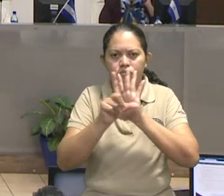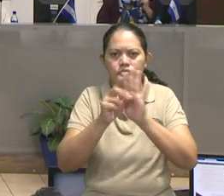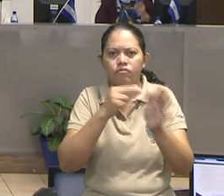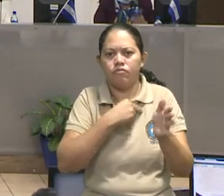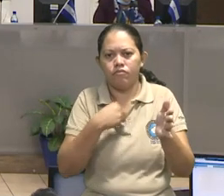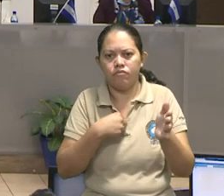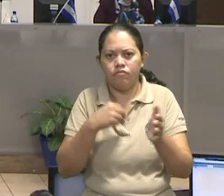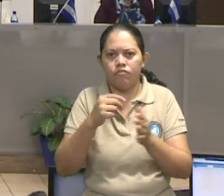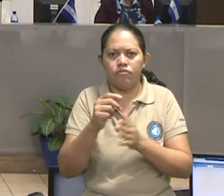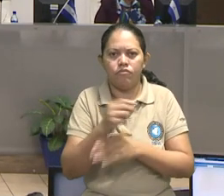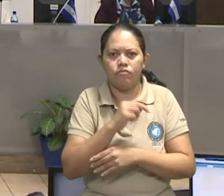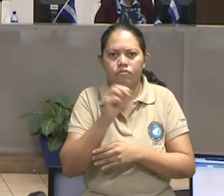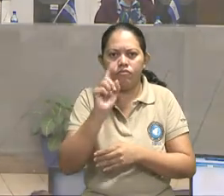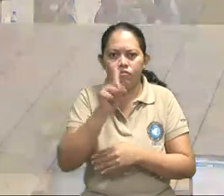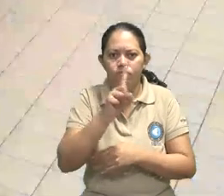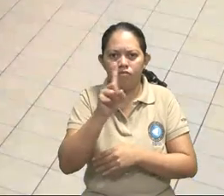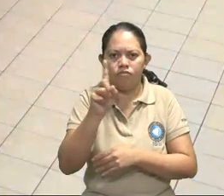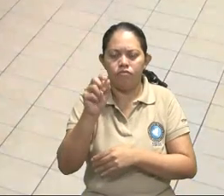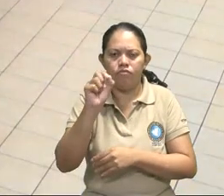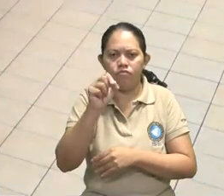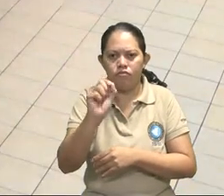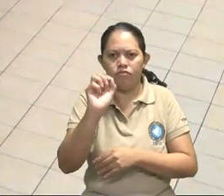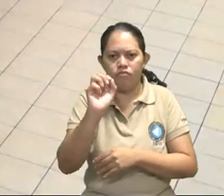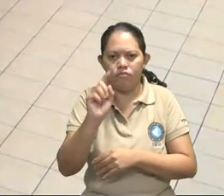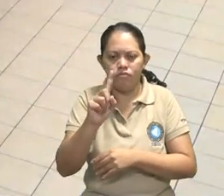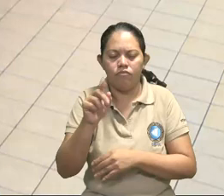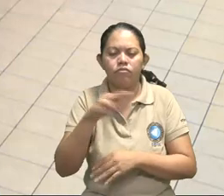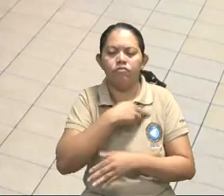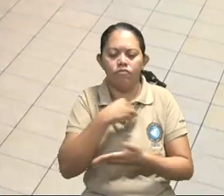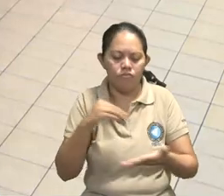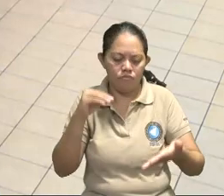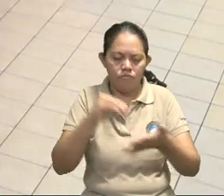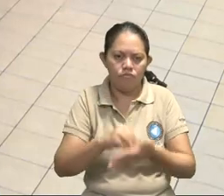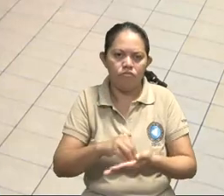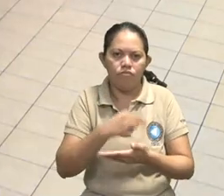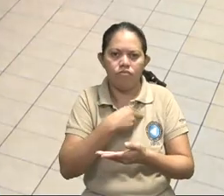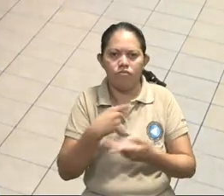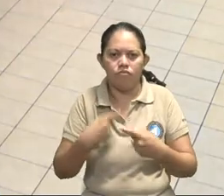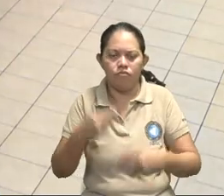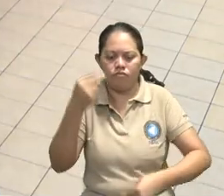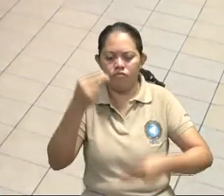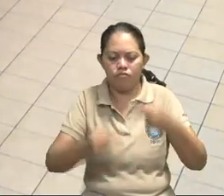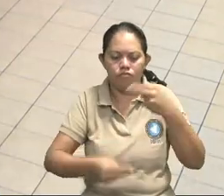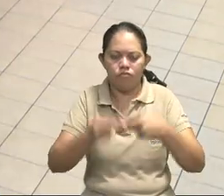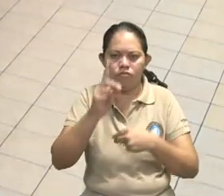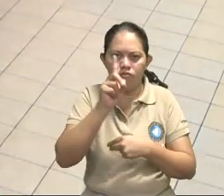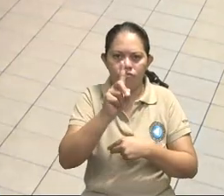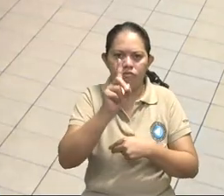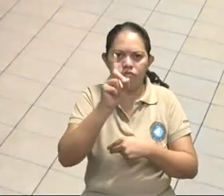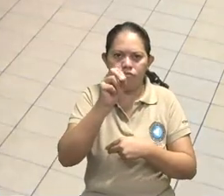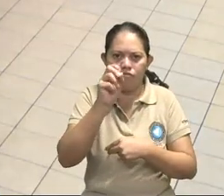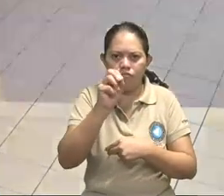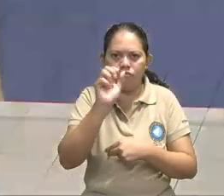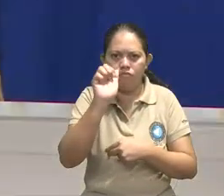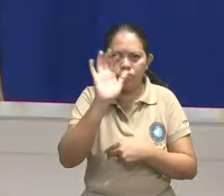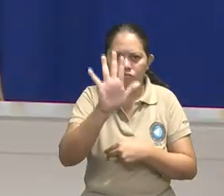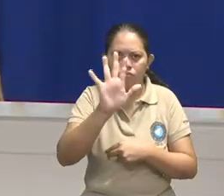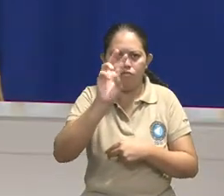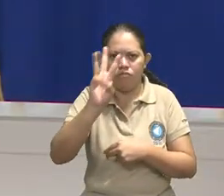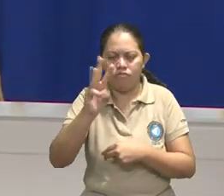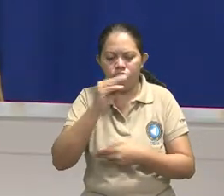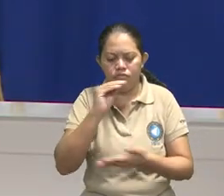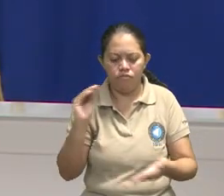decretos, leyes 3.11, ley de reforma al decreto número 1053,